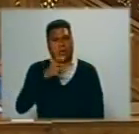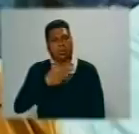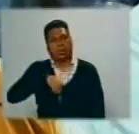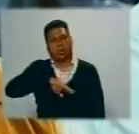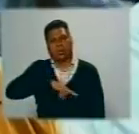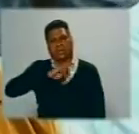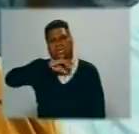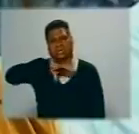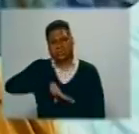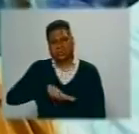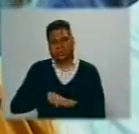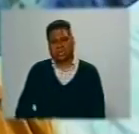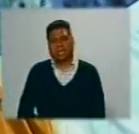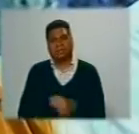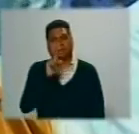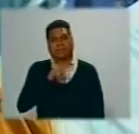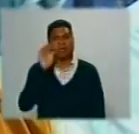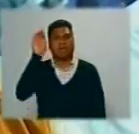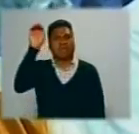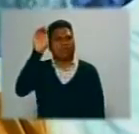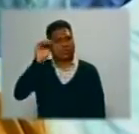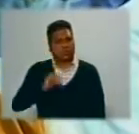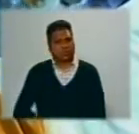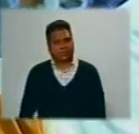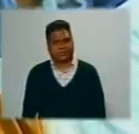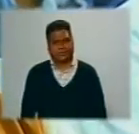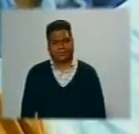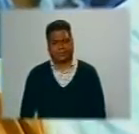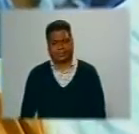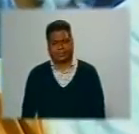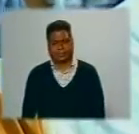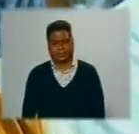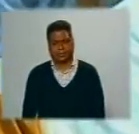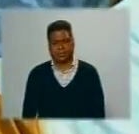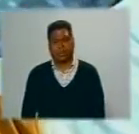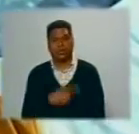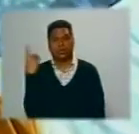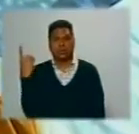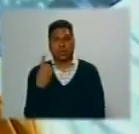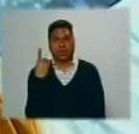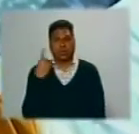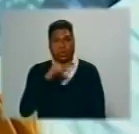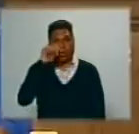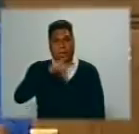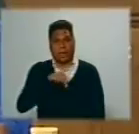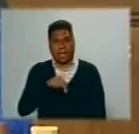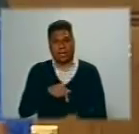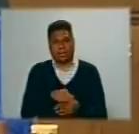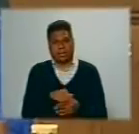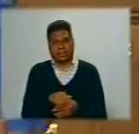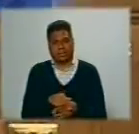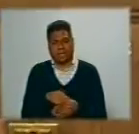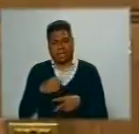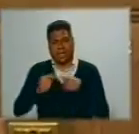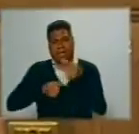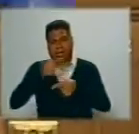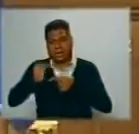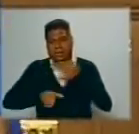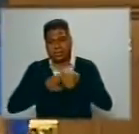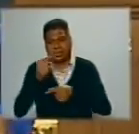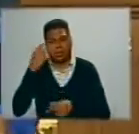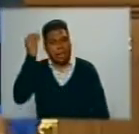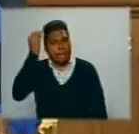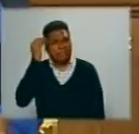nuestra historia y sobre todo con nuestro futuro. No solo para estas generaciones, pensando en las